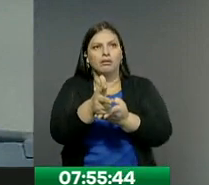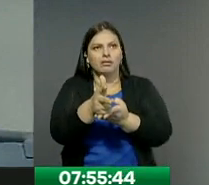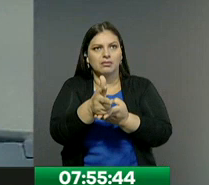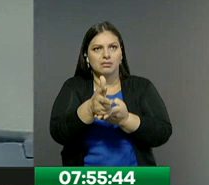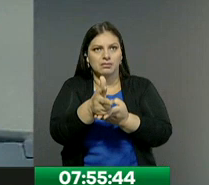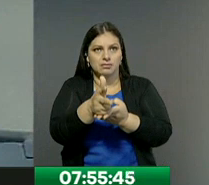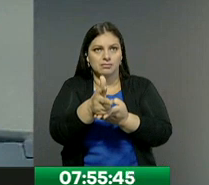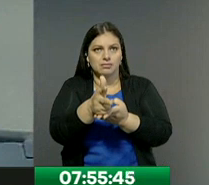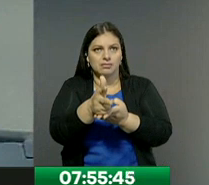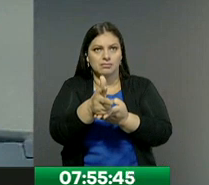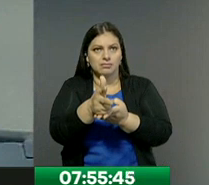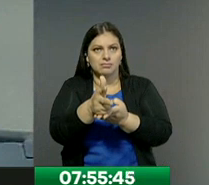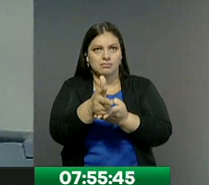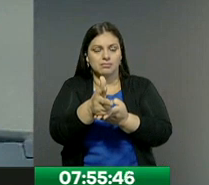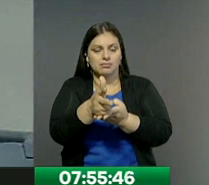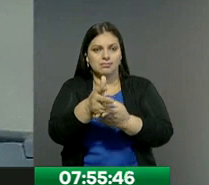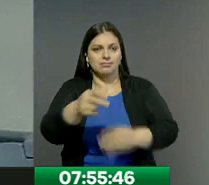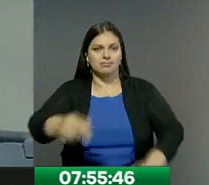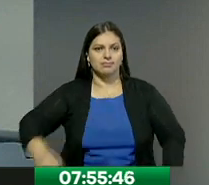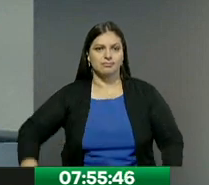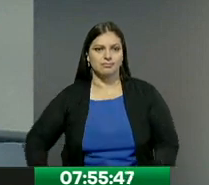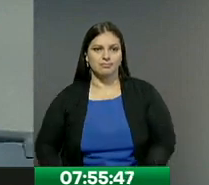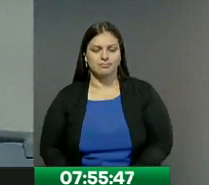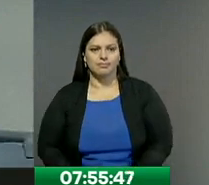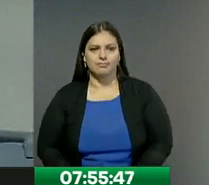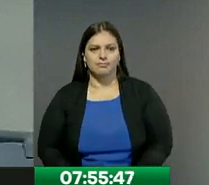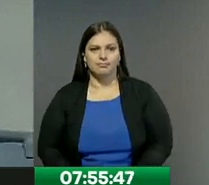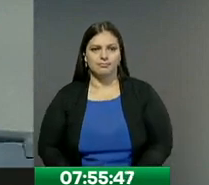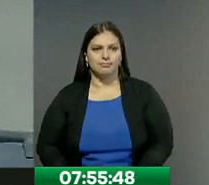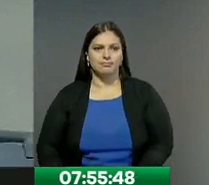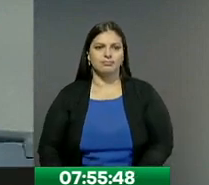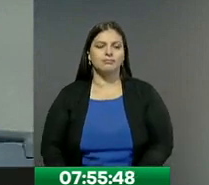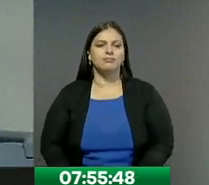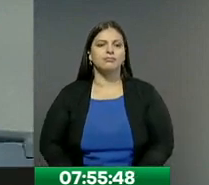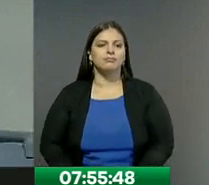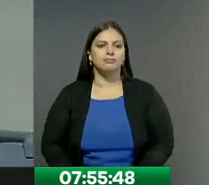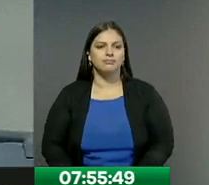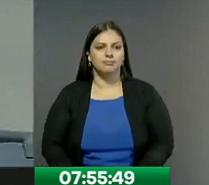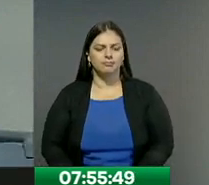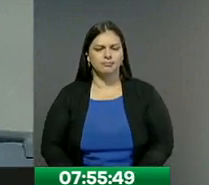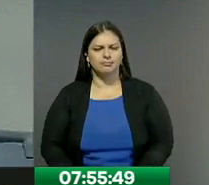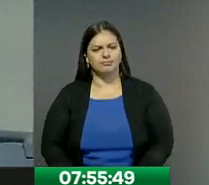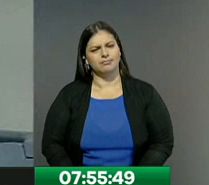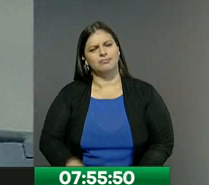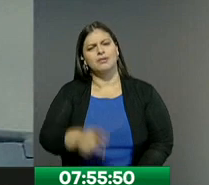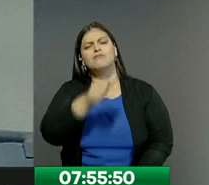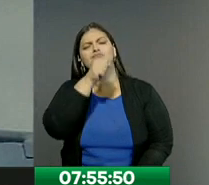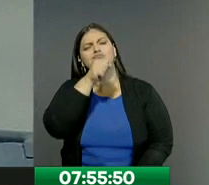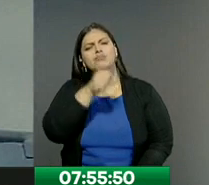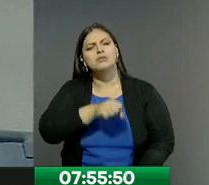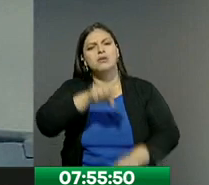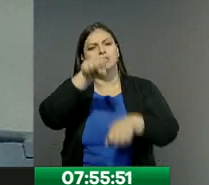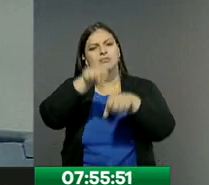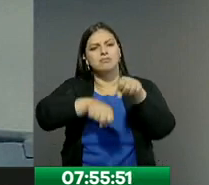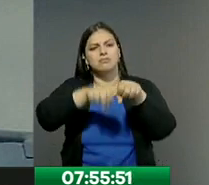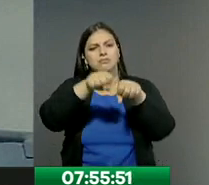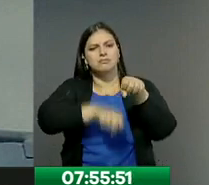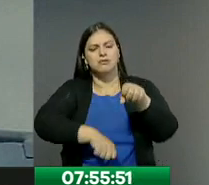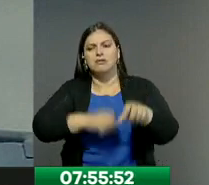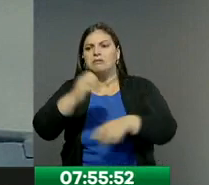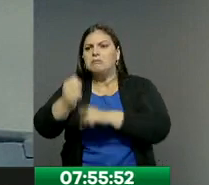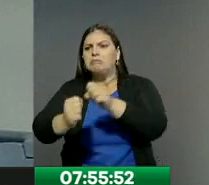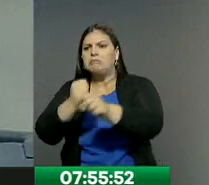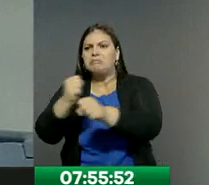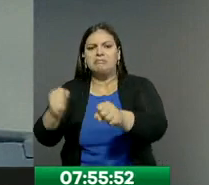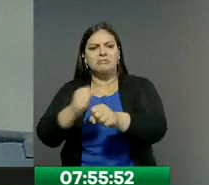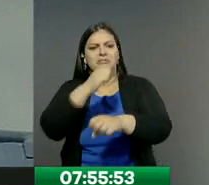diviso la placa, bueno, un sinnúmero de infracciones. Aquí. Y parece que está amarrada ahí para que no se caiga el guardachoque, me parece que es